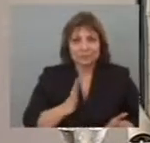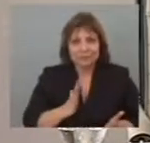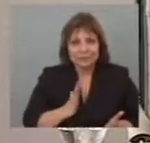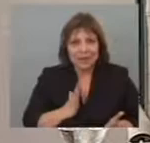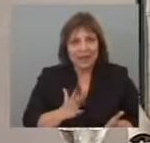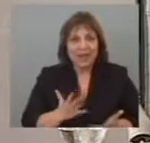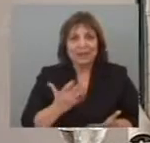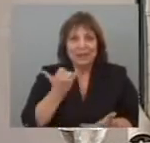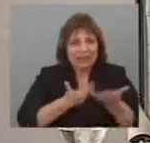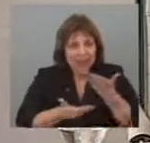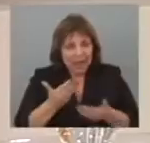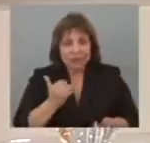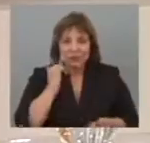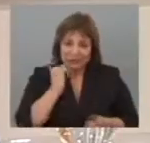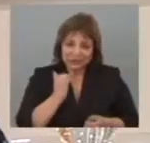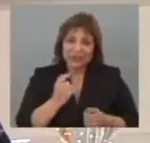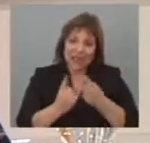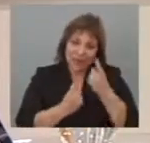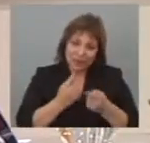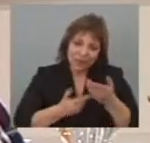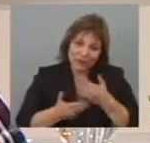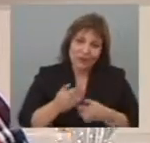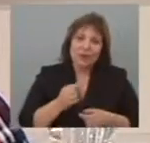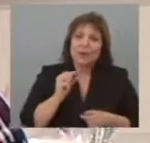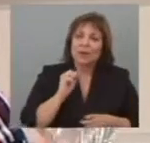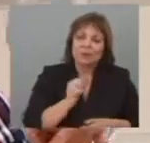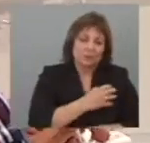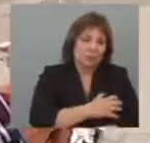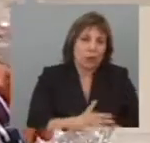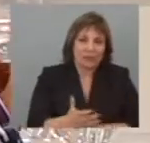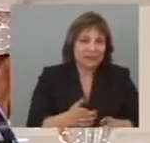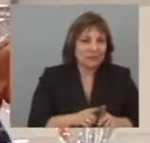hubo sí, intercambios? Hubo algunos intercambios pobres.